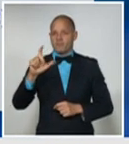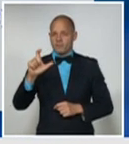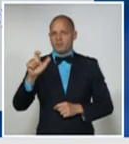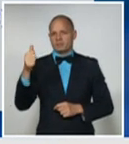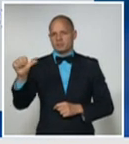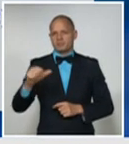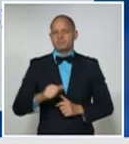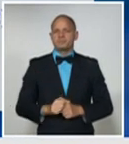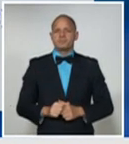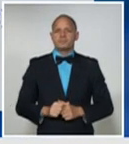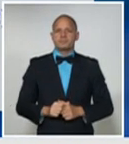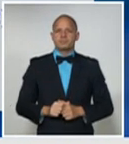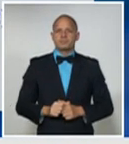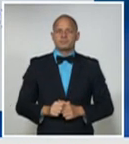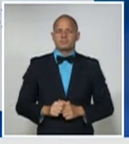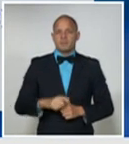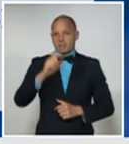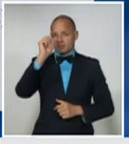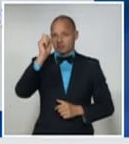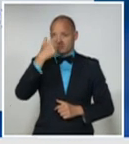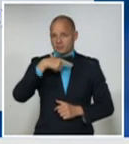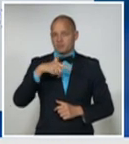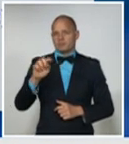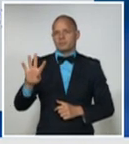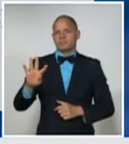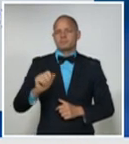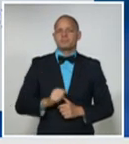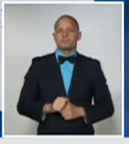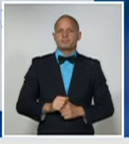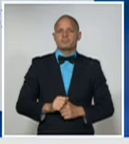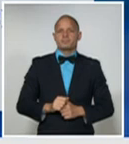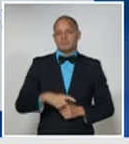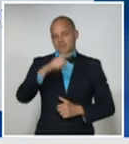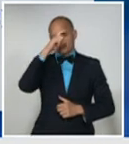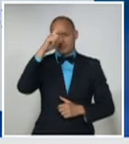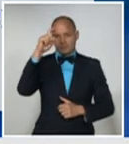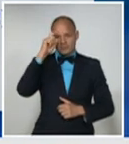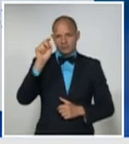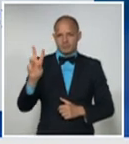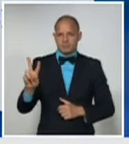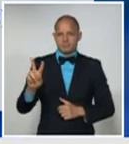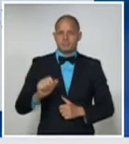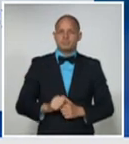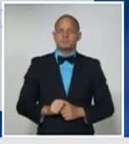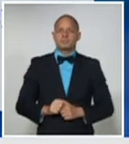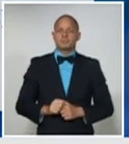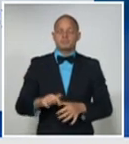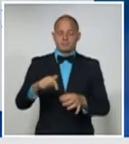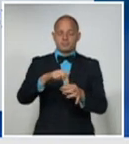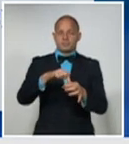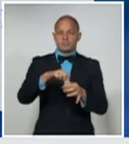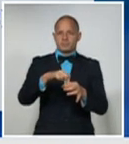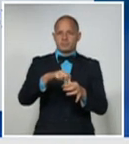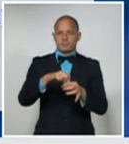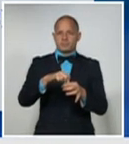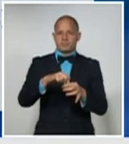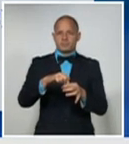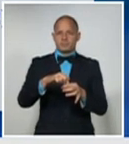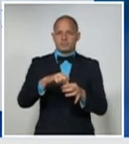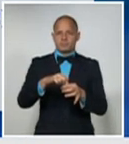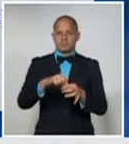Ciego de Ávila 4, Santi Espíritus 2 y el municipio especial Isla de la